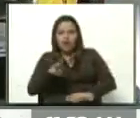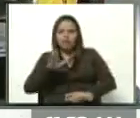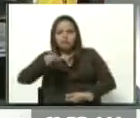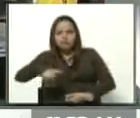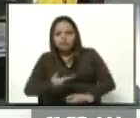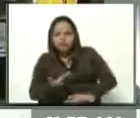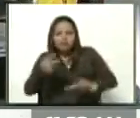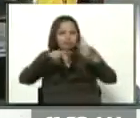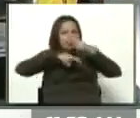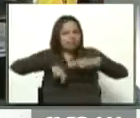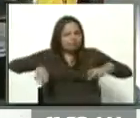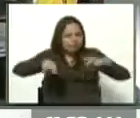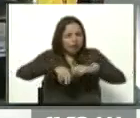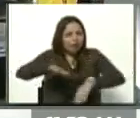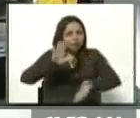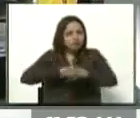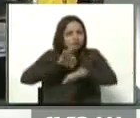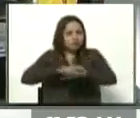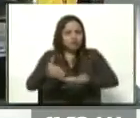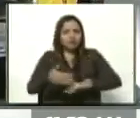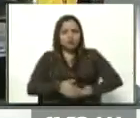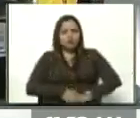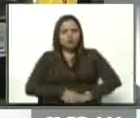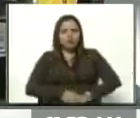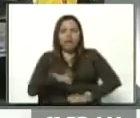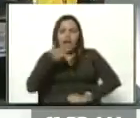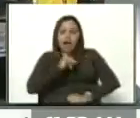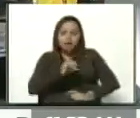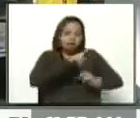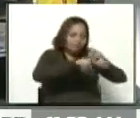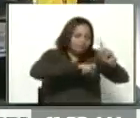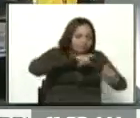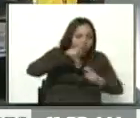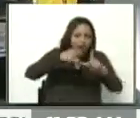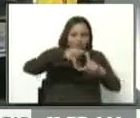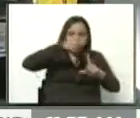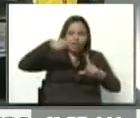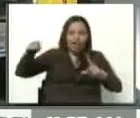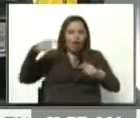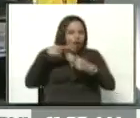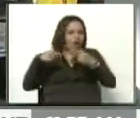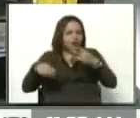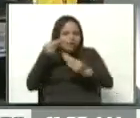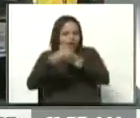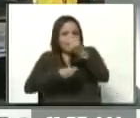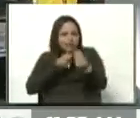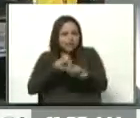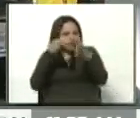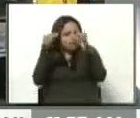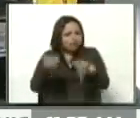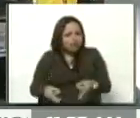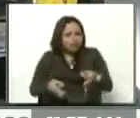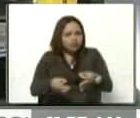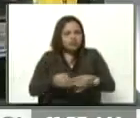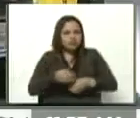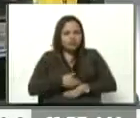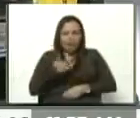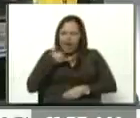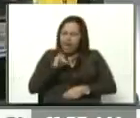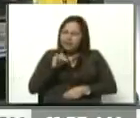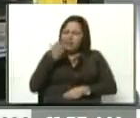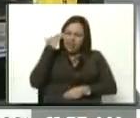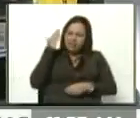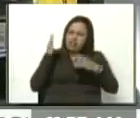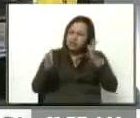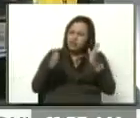análisis, porque, bueno, son encuestas, son cosas que están pasando y seguramente me llama mucho y poderosamente la atención